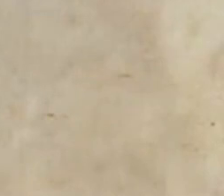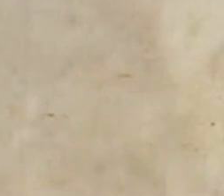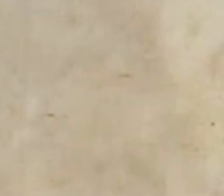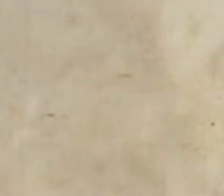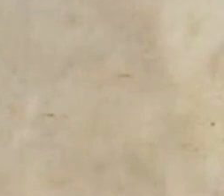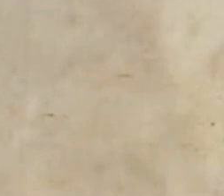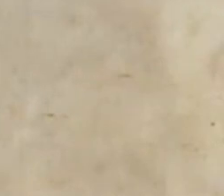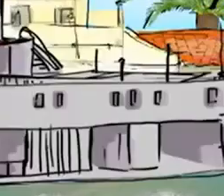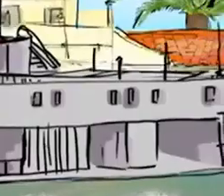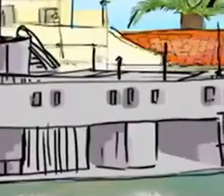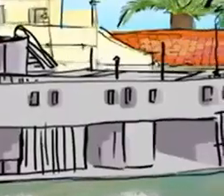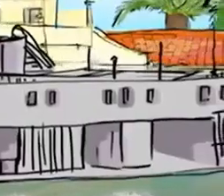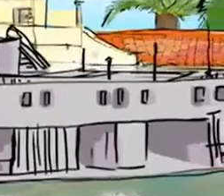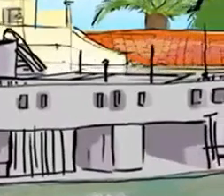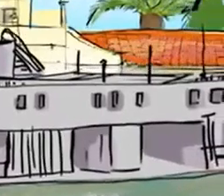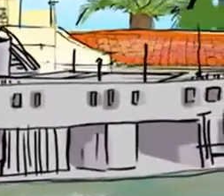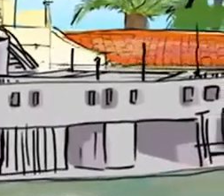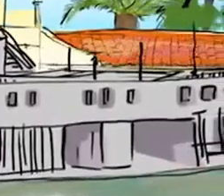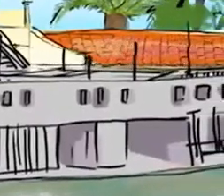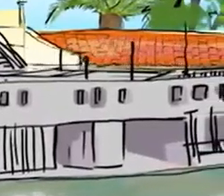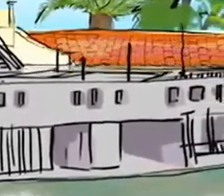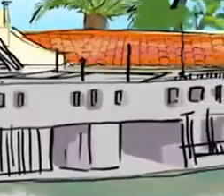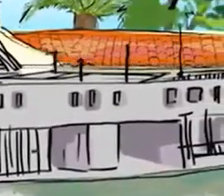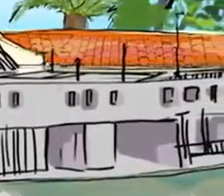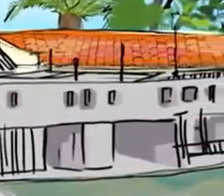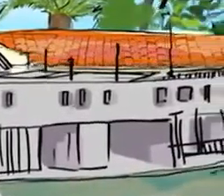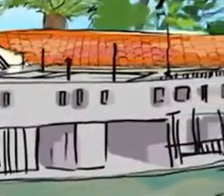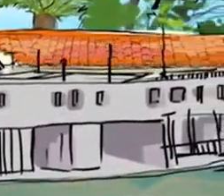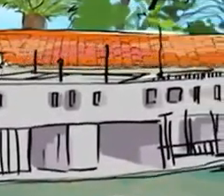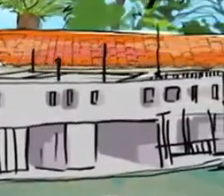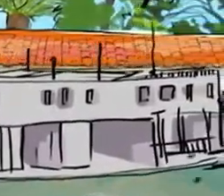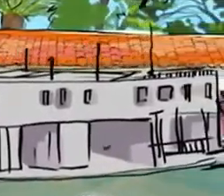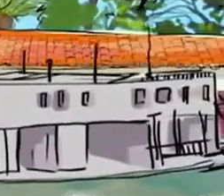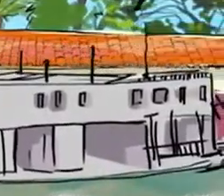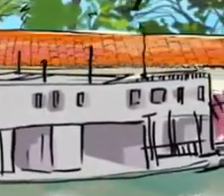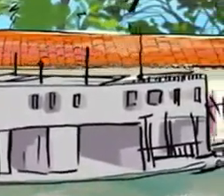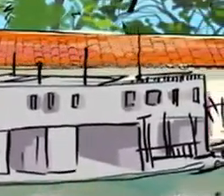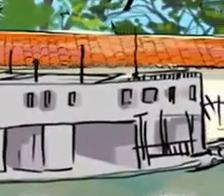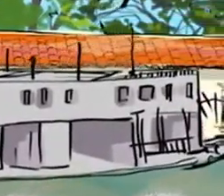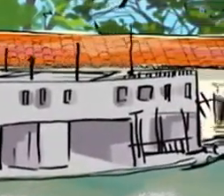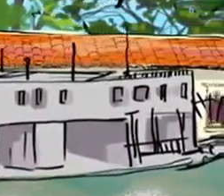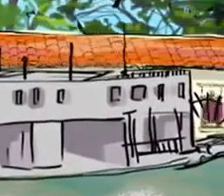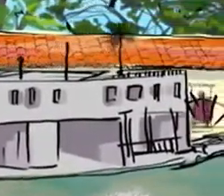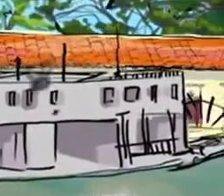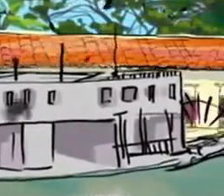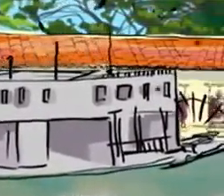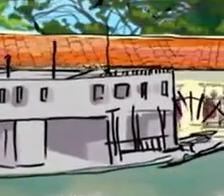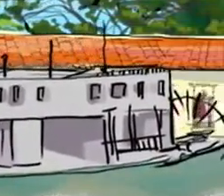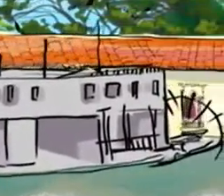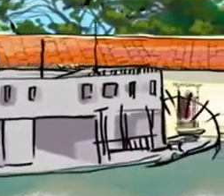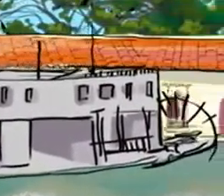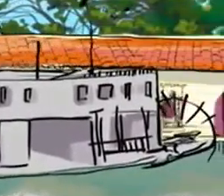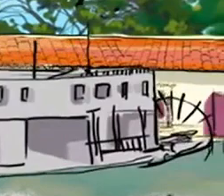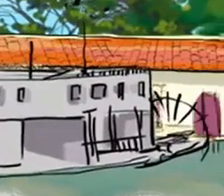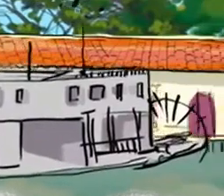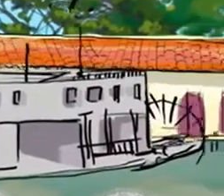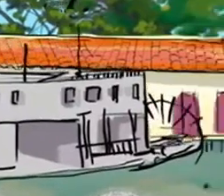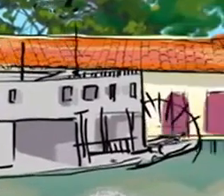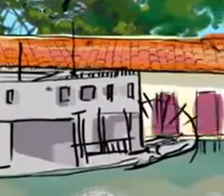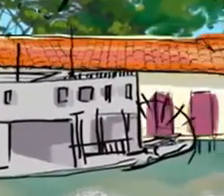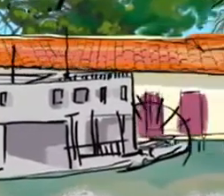porque yo viví con ellas. Y en esa época, pues, empecé yo a conocer el valor de la música.